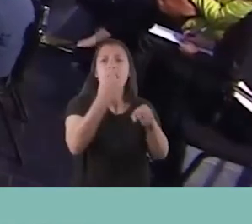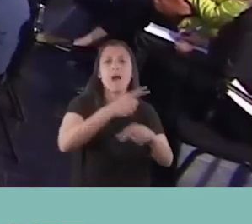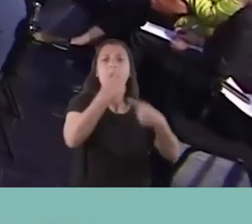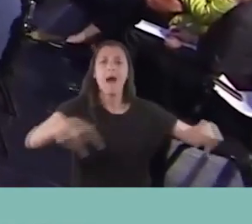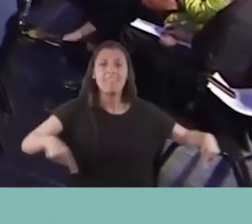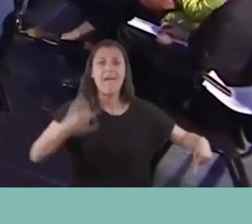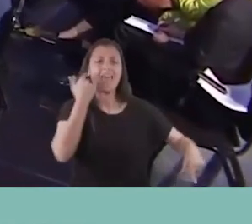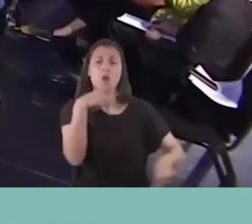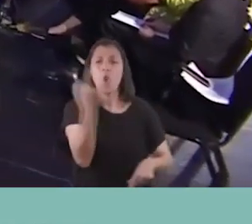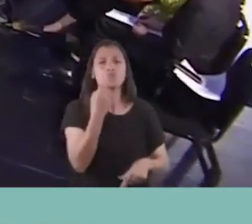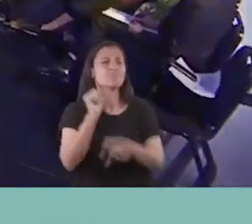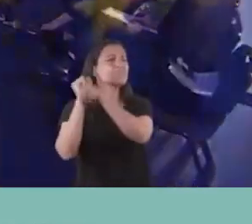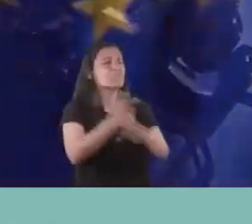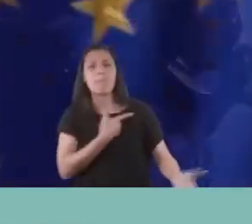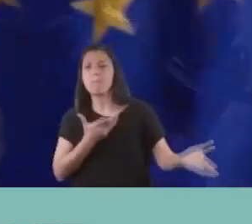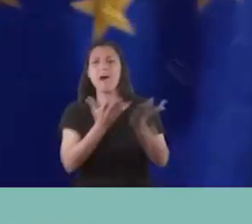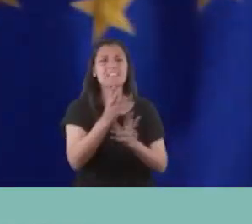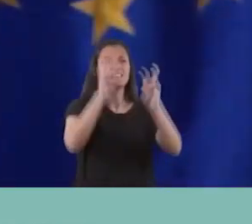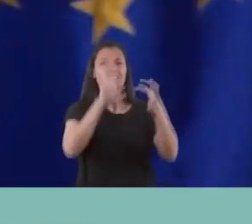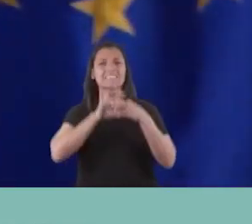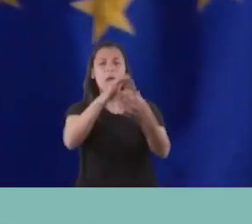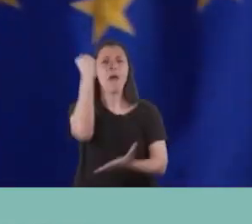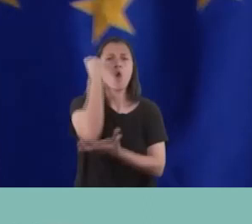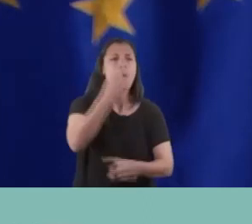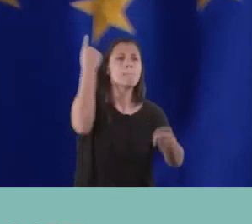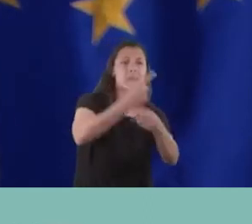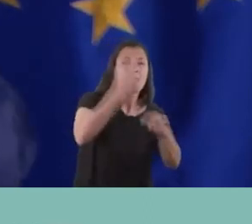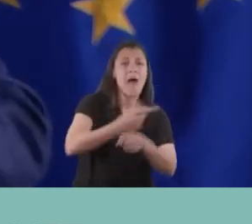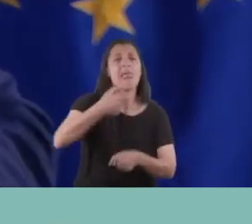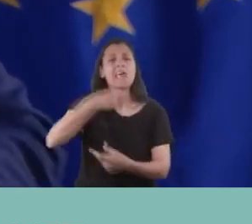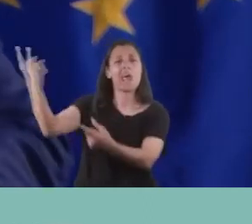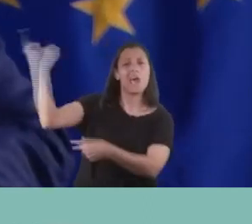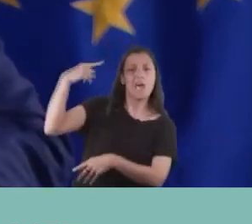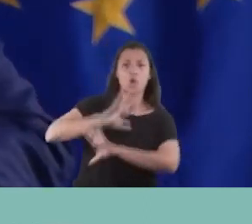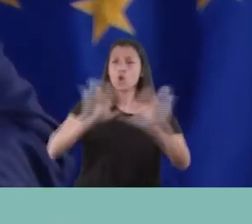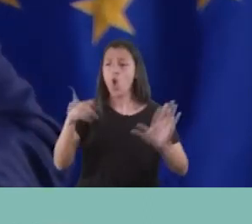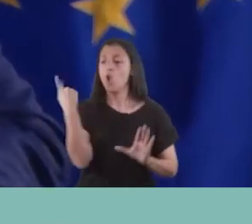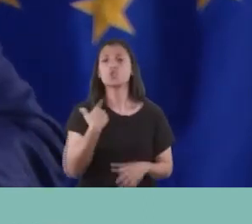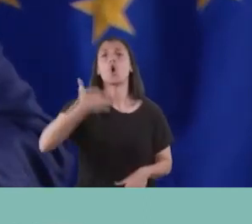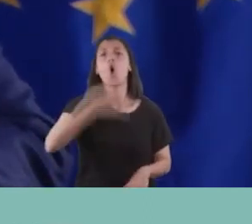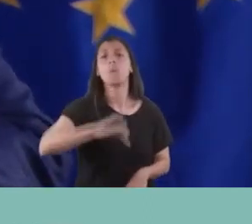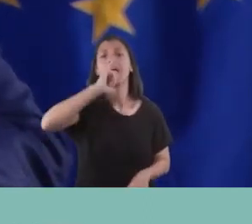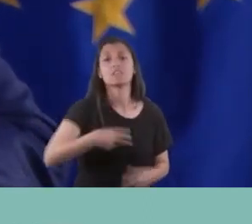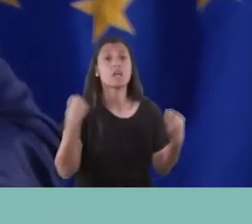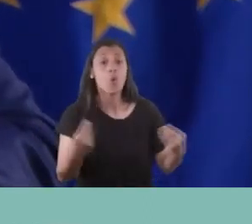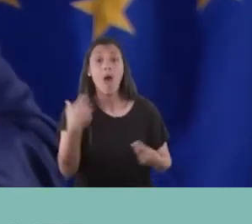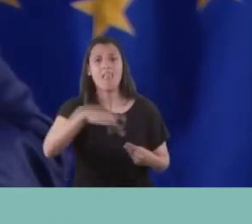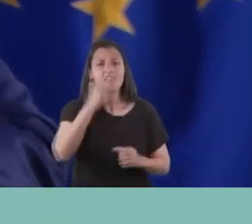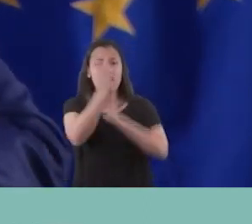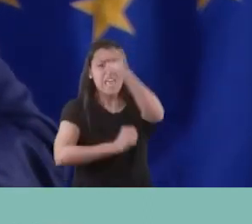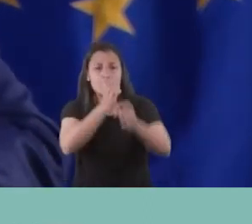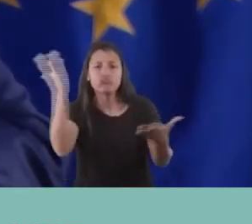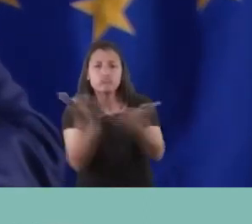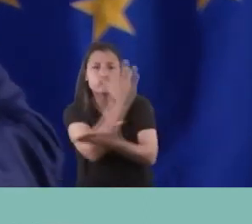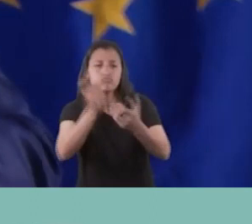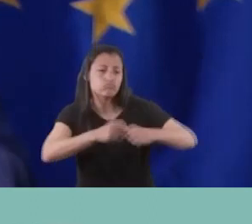estamos condenados a ser la economía primaria a la que nos quieren condenar, estamos obligados a industrializar nuestra